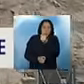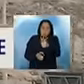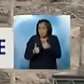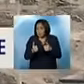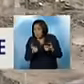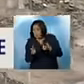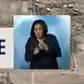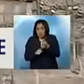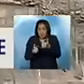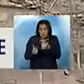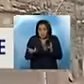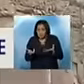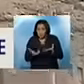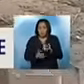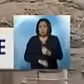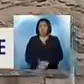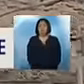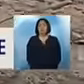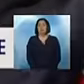visto afectados?